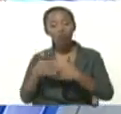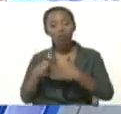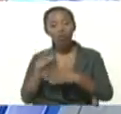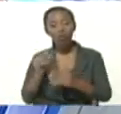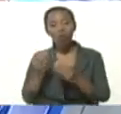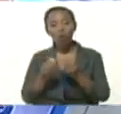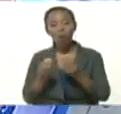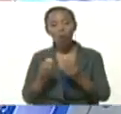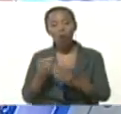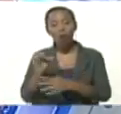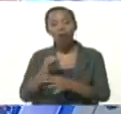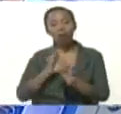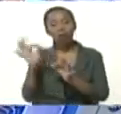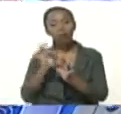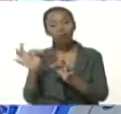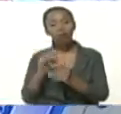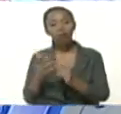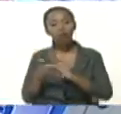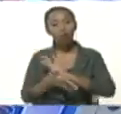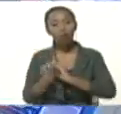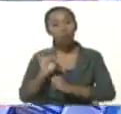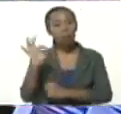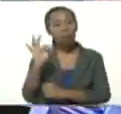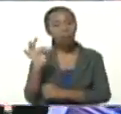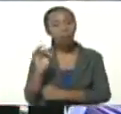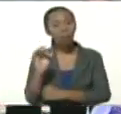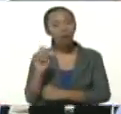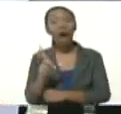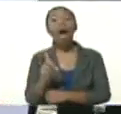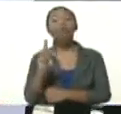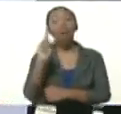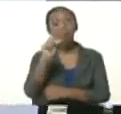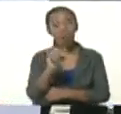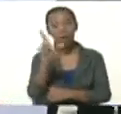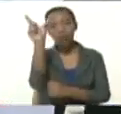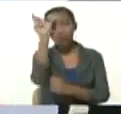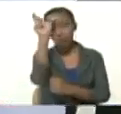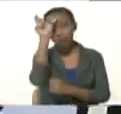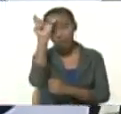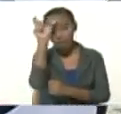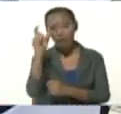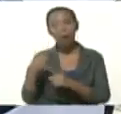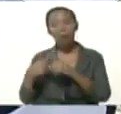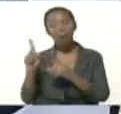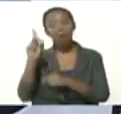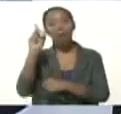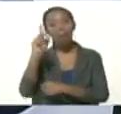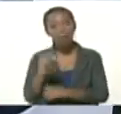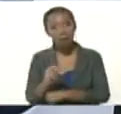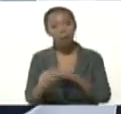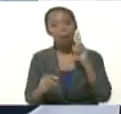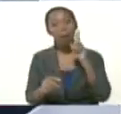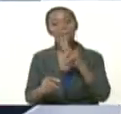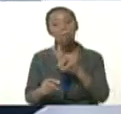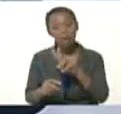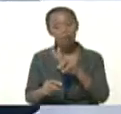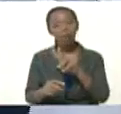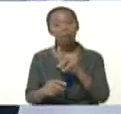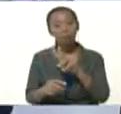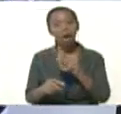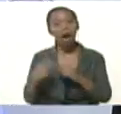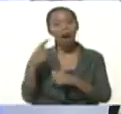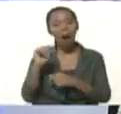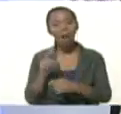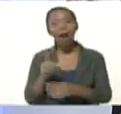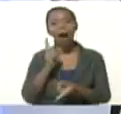criptomonedas. Y en otro lugar, en Turquía, en Estambul, vi unos bancos que tenían cajeros para